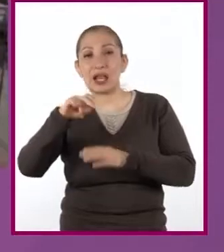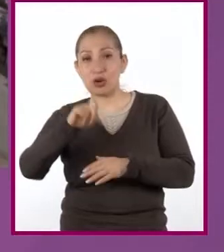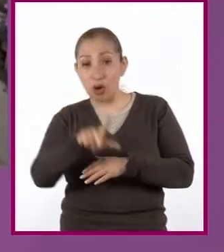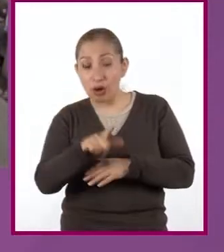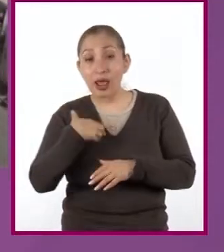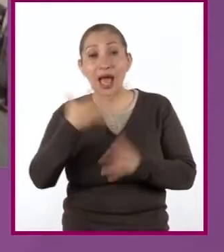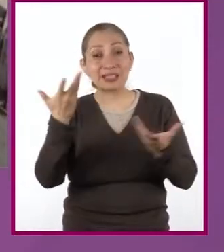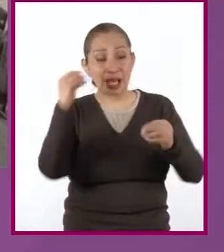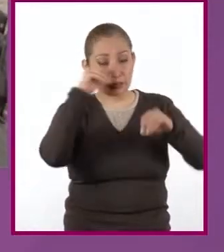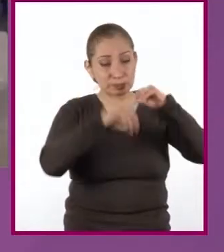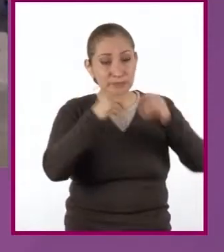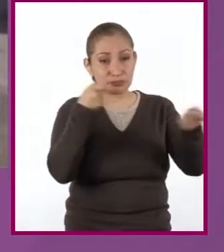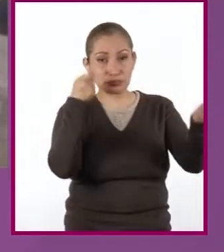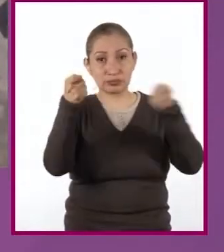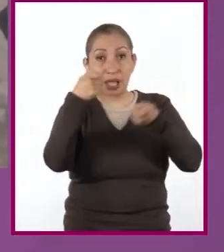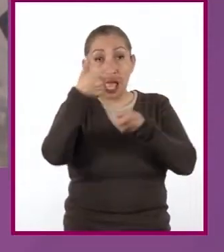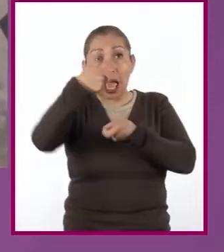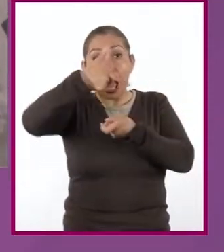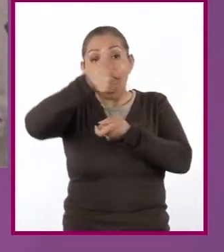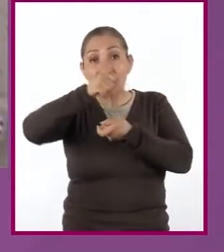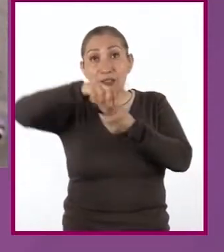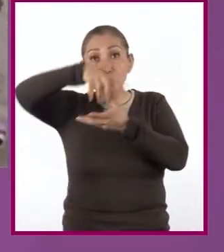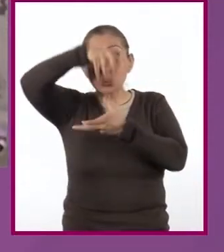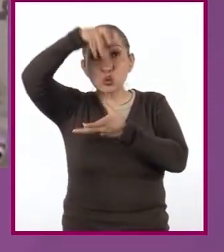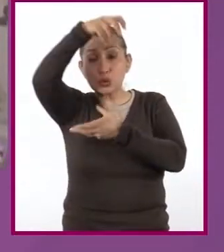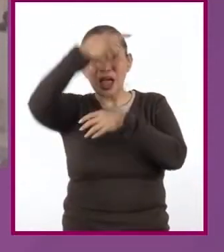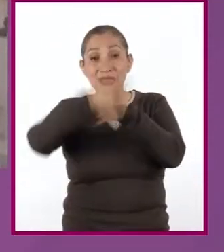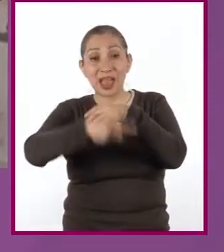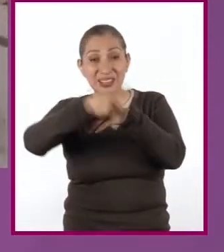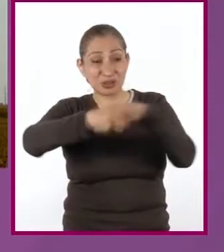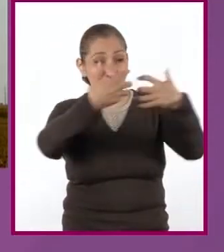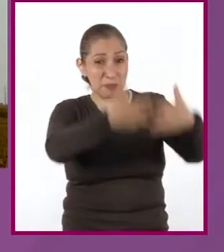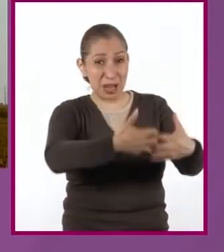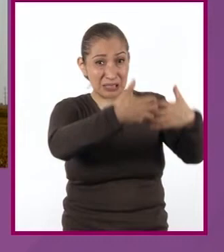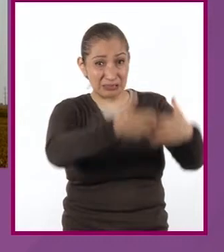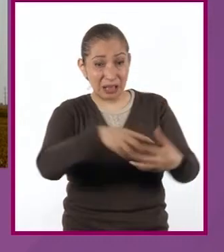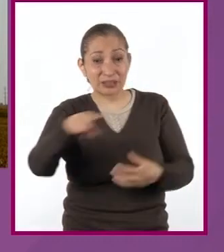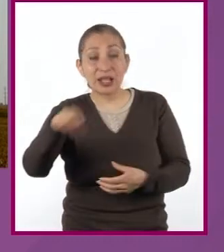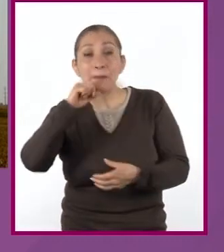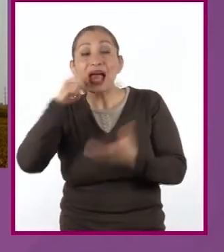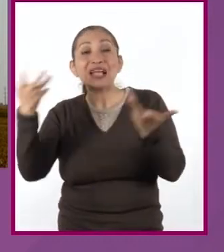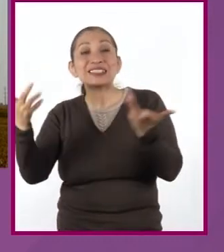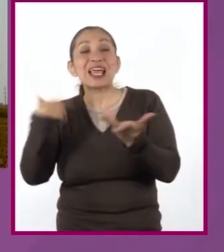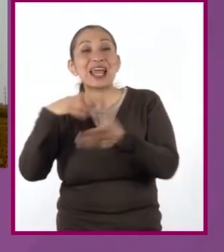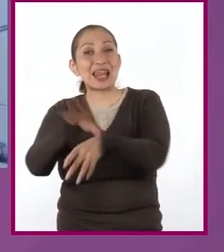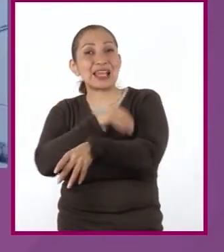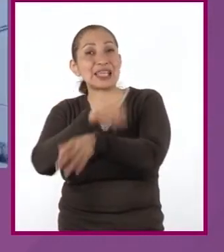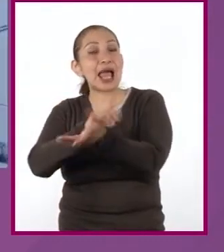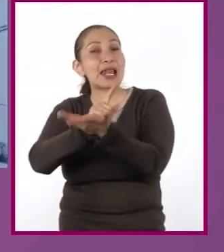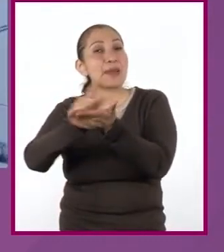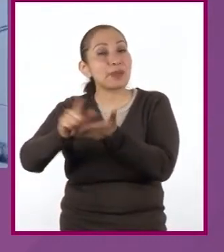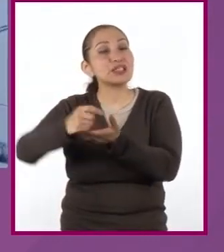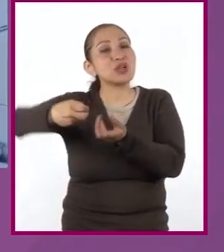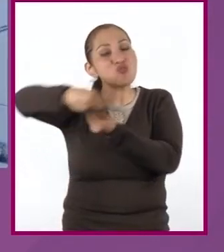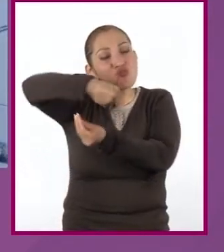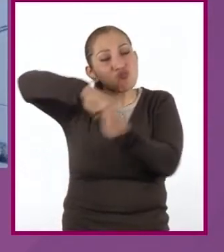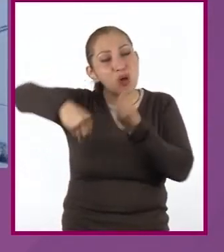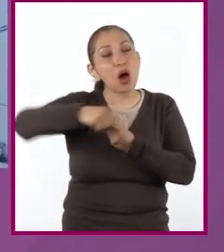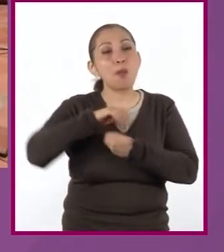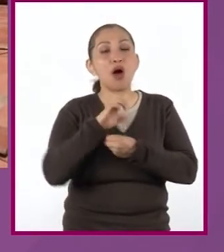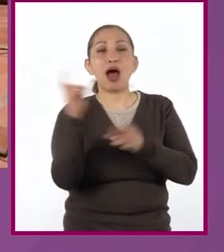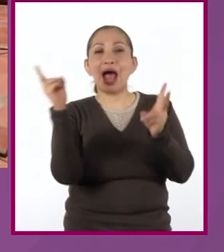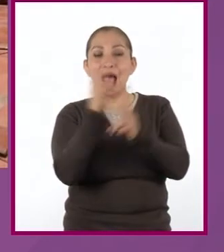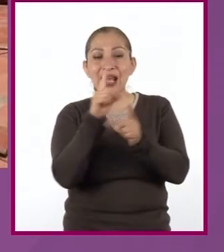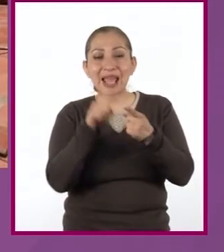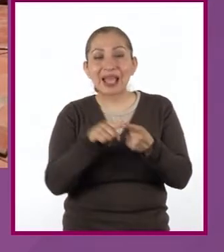Implementar sistemas de control de emisión de gases dañinos en las industrias. Generar energías limpias y renovables como la